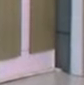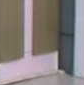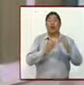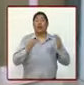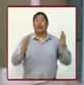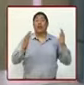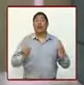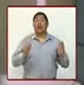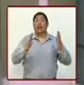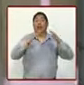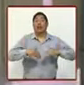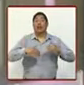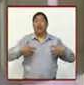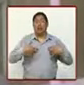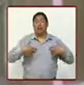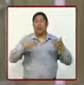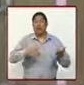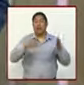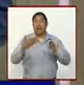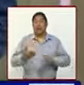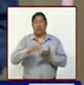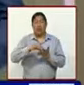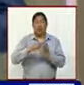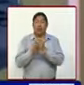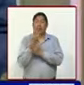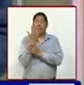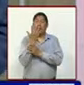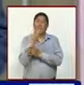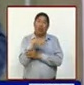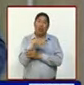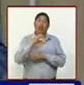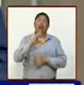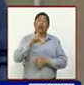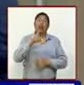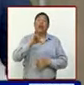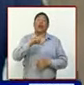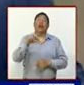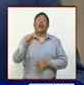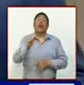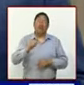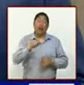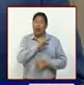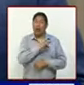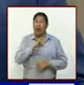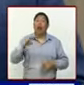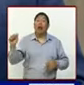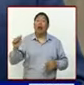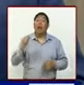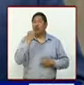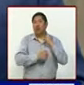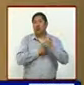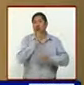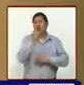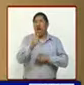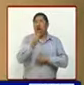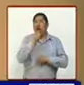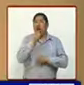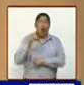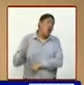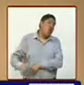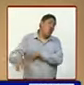Casas destruidas, animales muertos, cultivos perdidos. Clisa en Cochabamba también sufre las inundaciones.